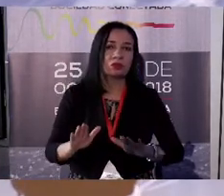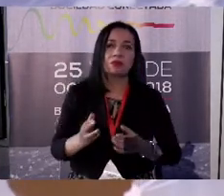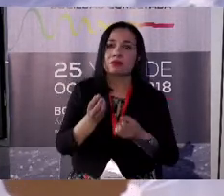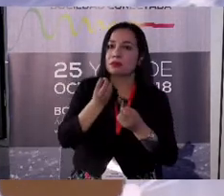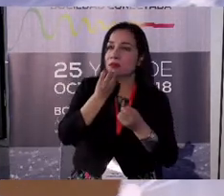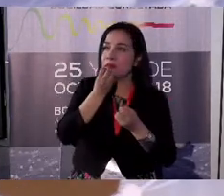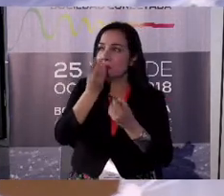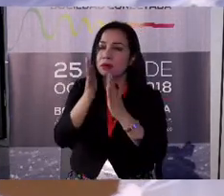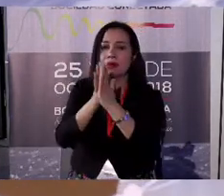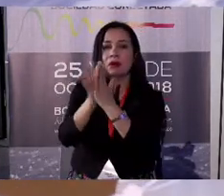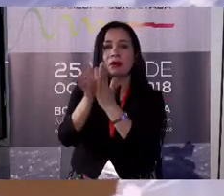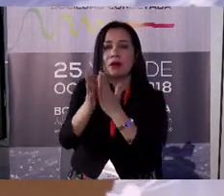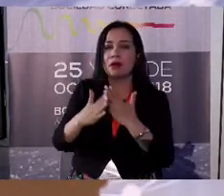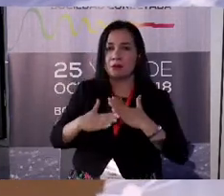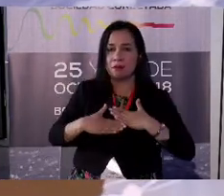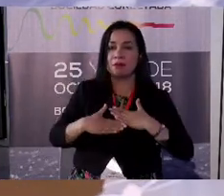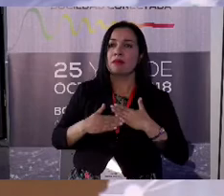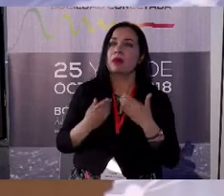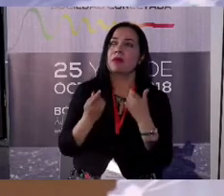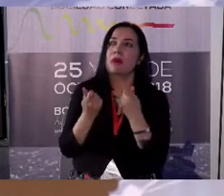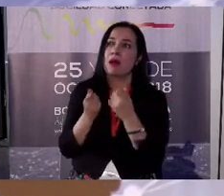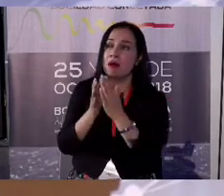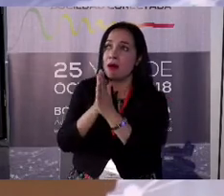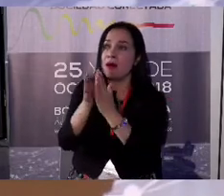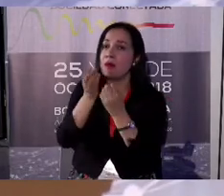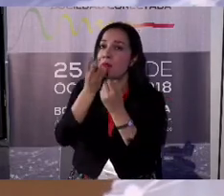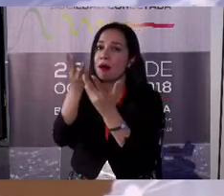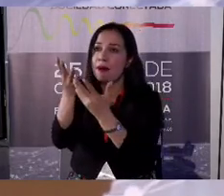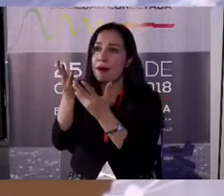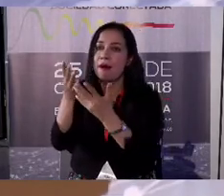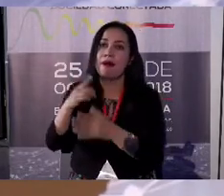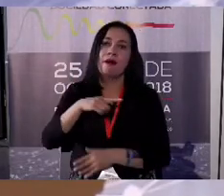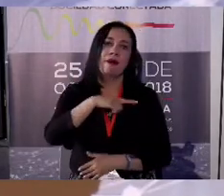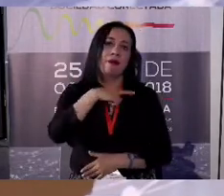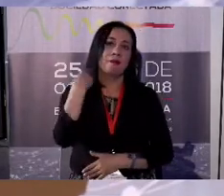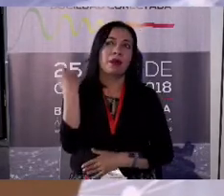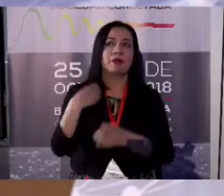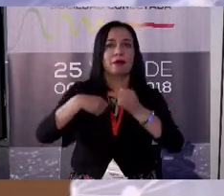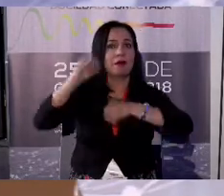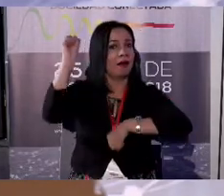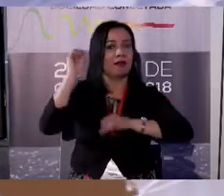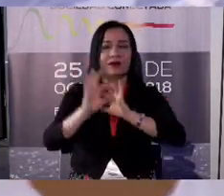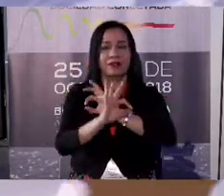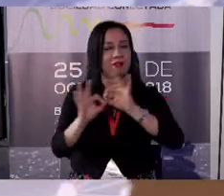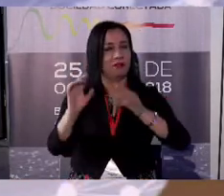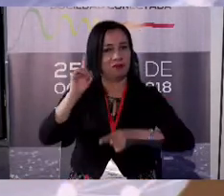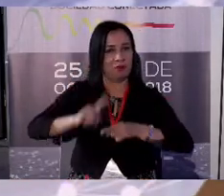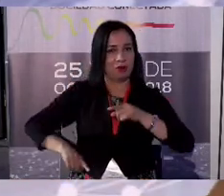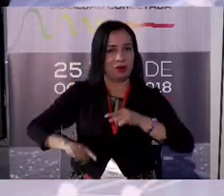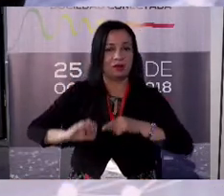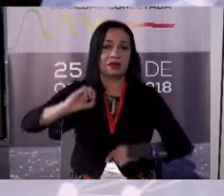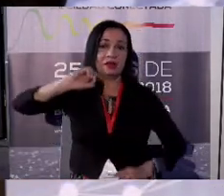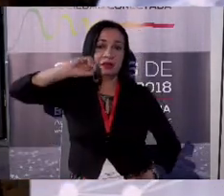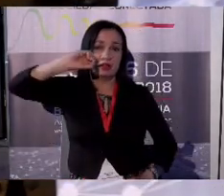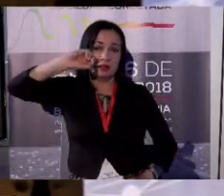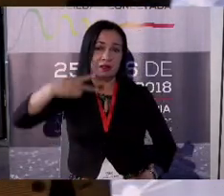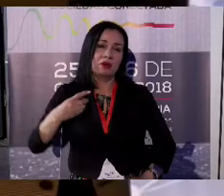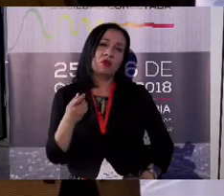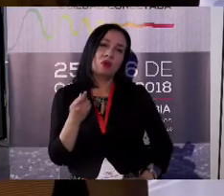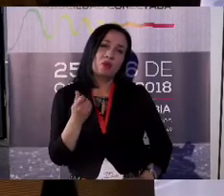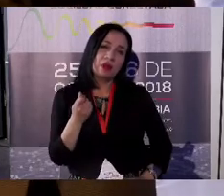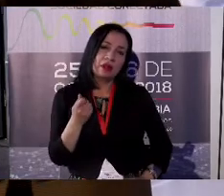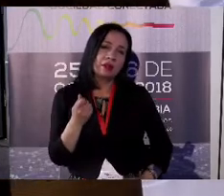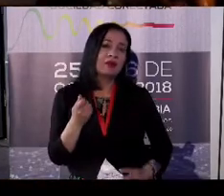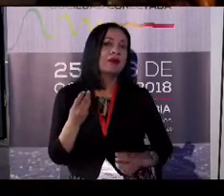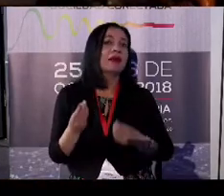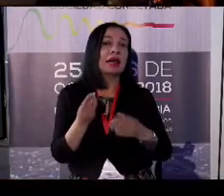diciendo la verdad o revelando su valor, dejó pasar la oportunidad de ganar. La subasta de segundo precio